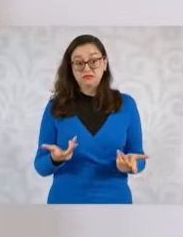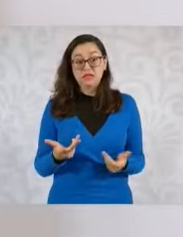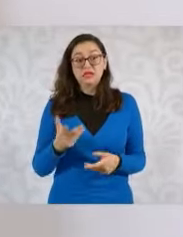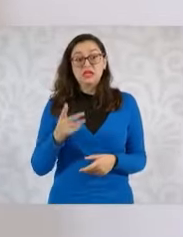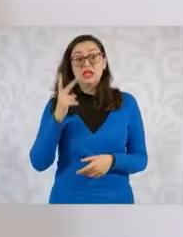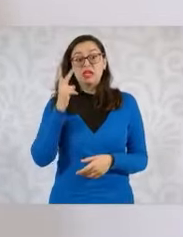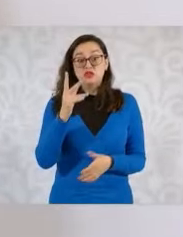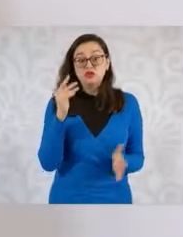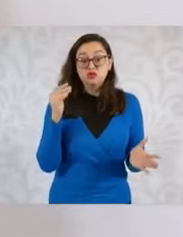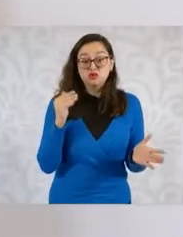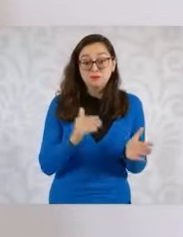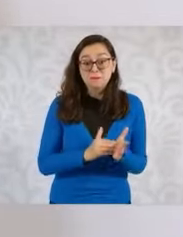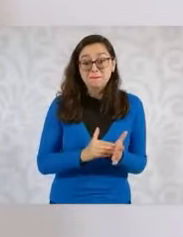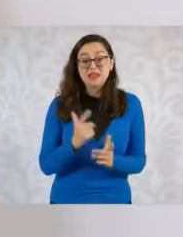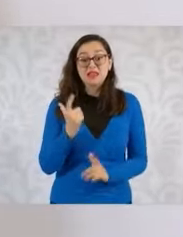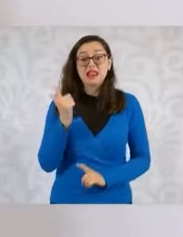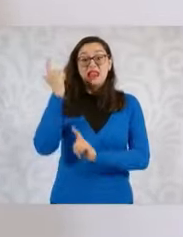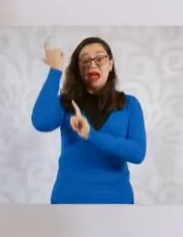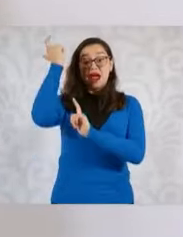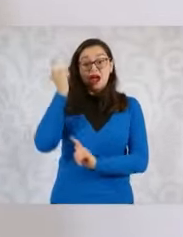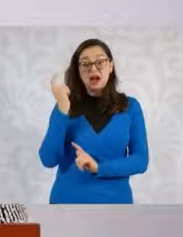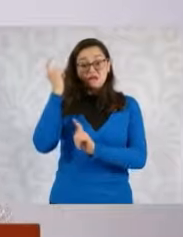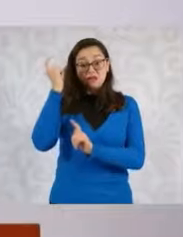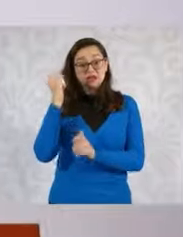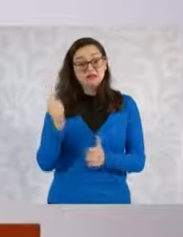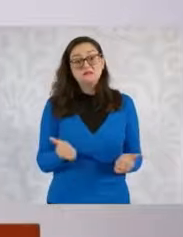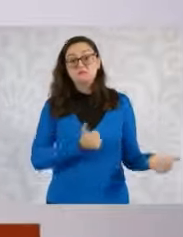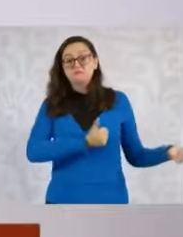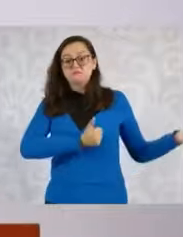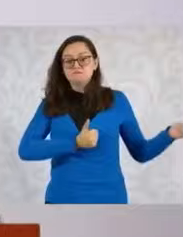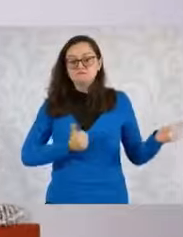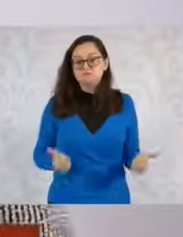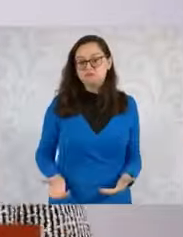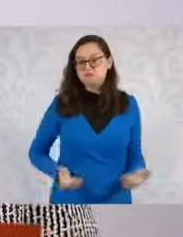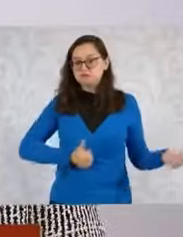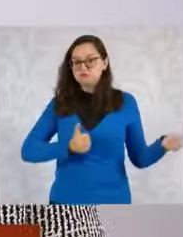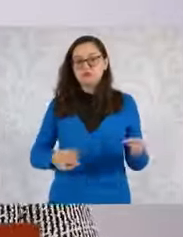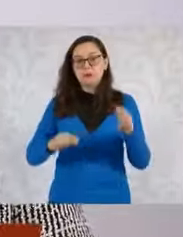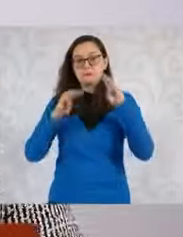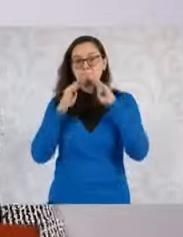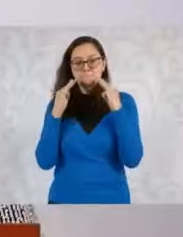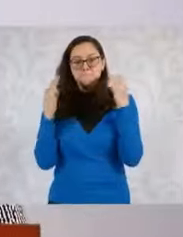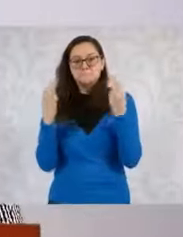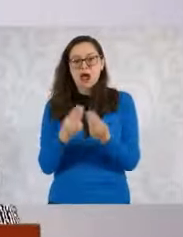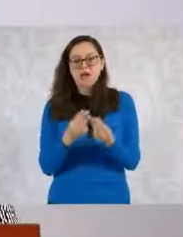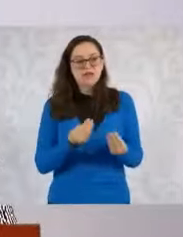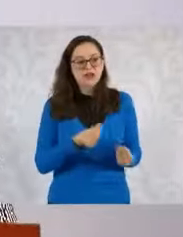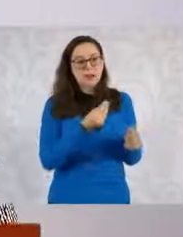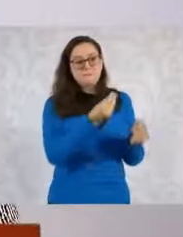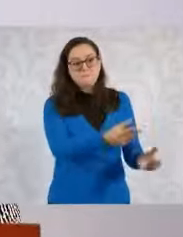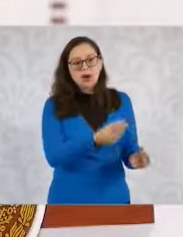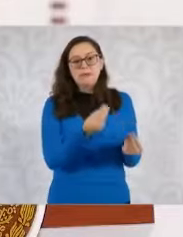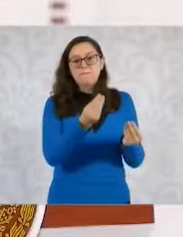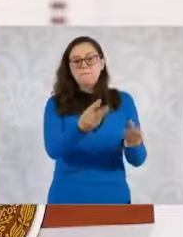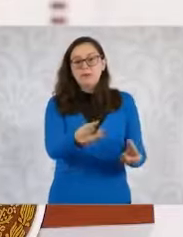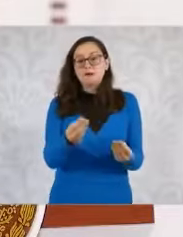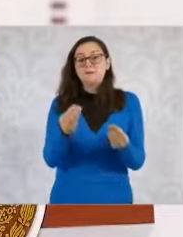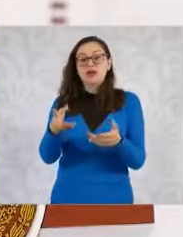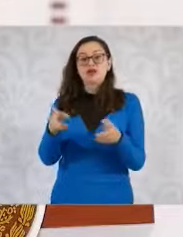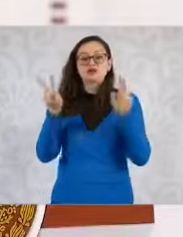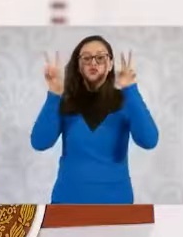más de 2.000 armas de forma ilegal a México con el fin de identificar